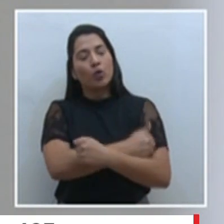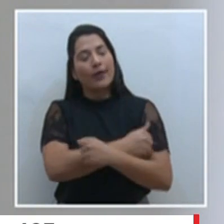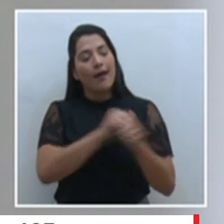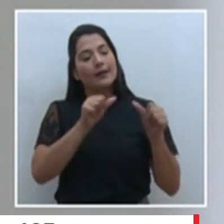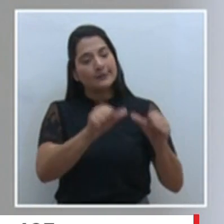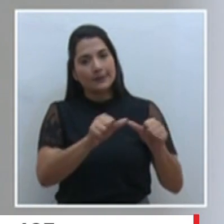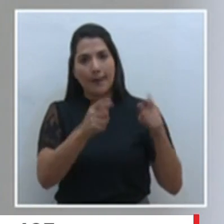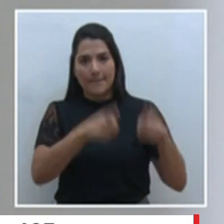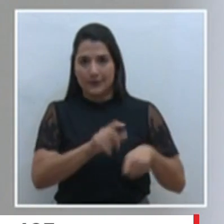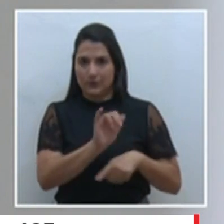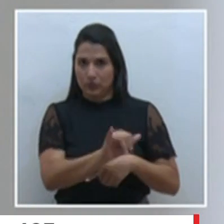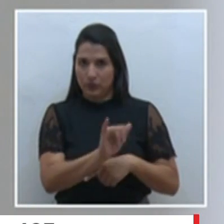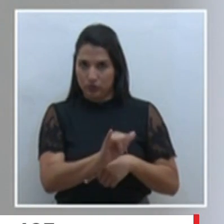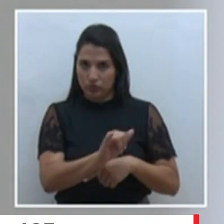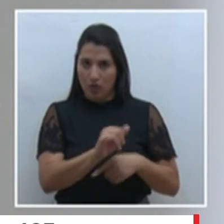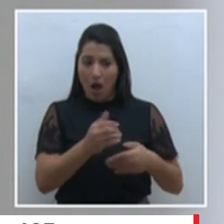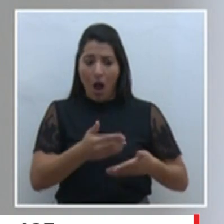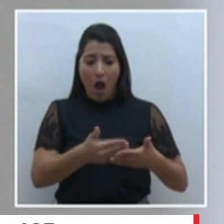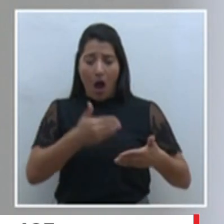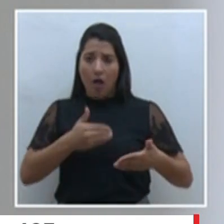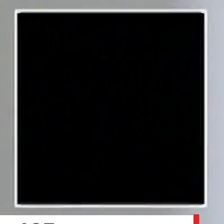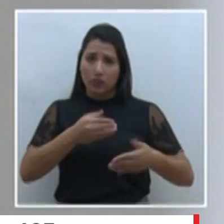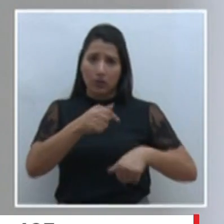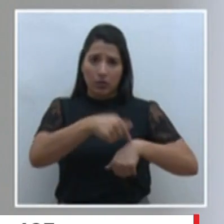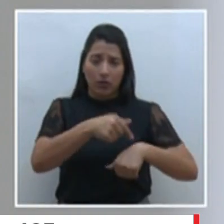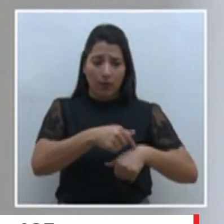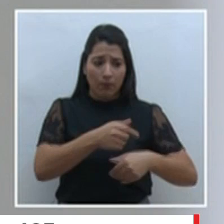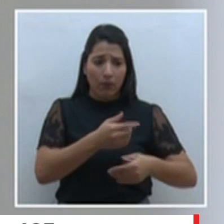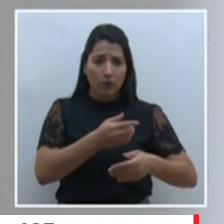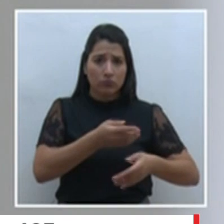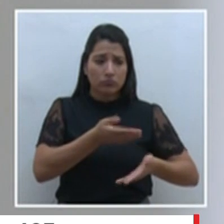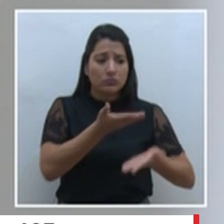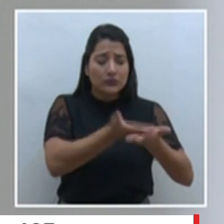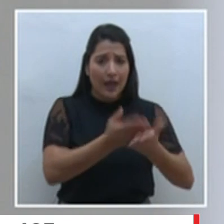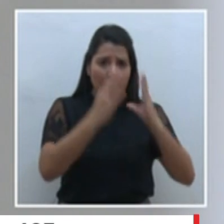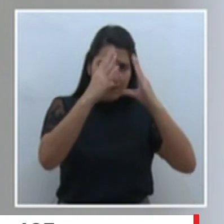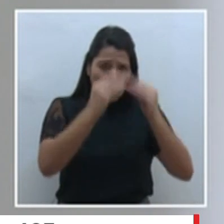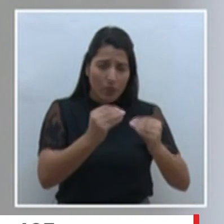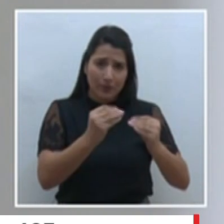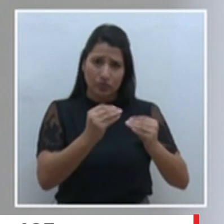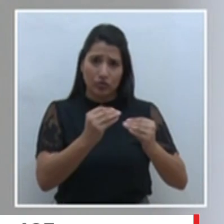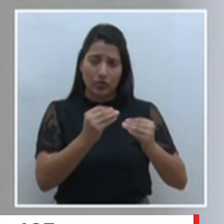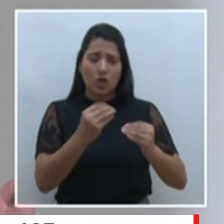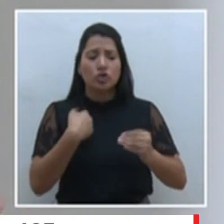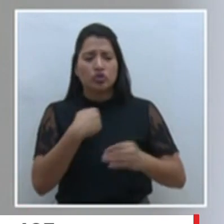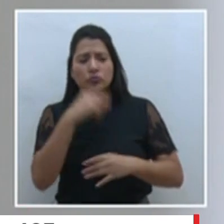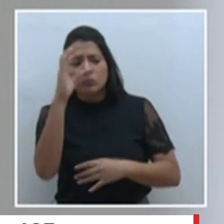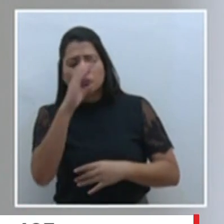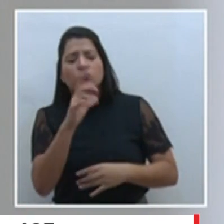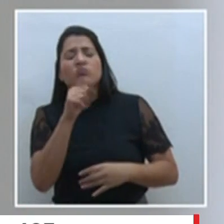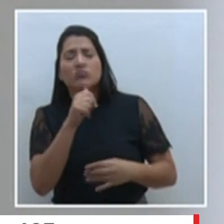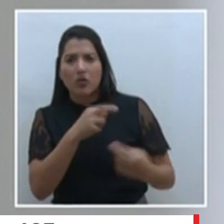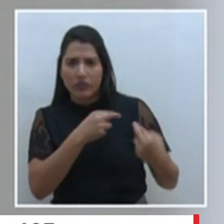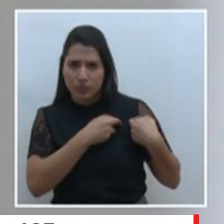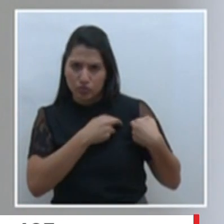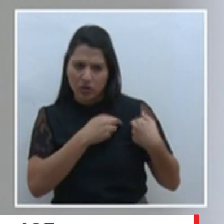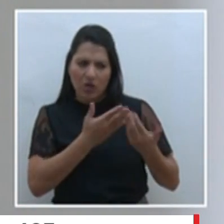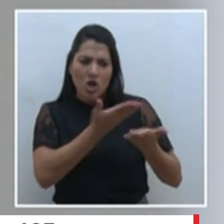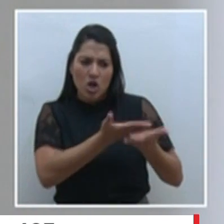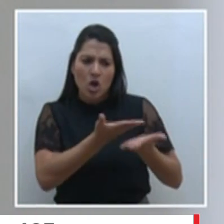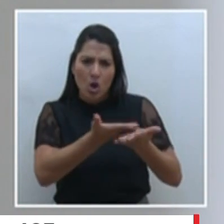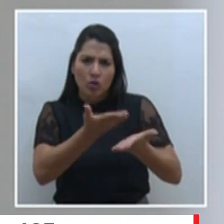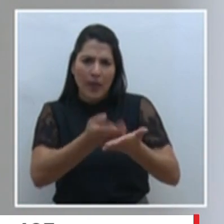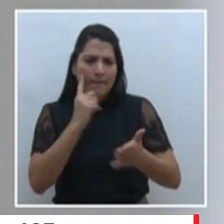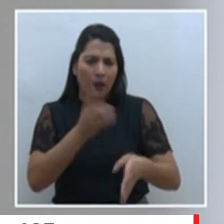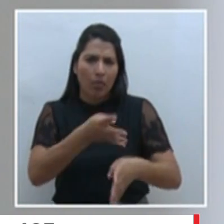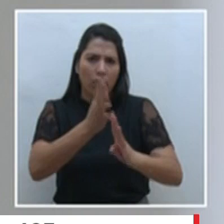hacer la investigación, pero llamamos a esas personas que facilitan esa presentación, esos datos, y que los dan para que circule fácilmente por